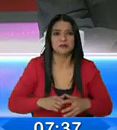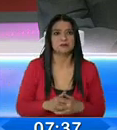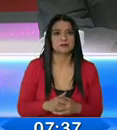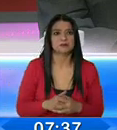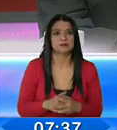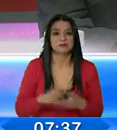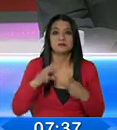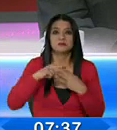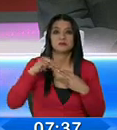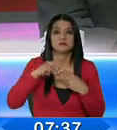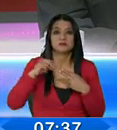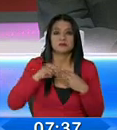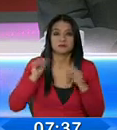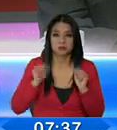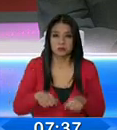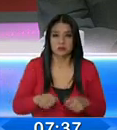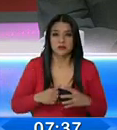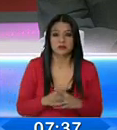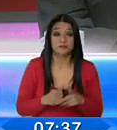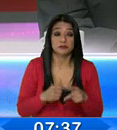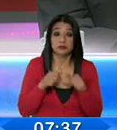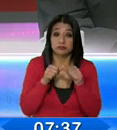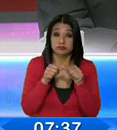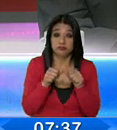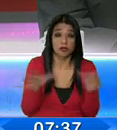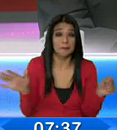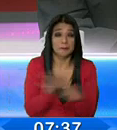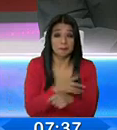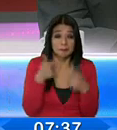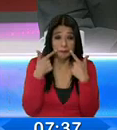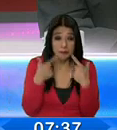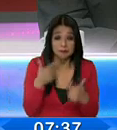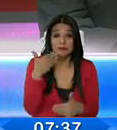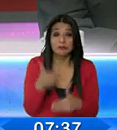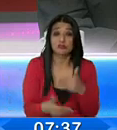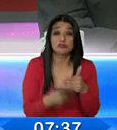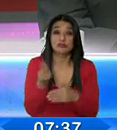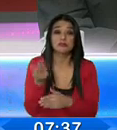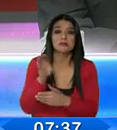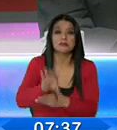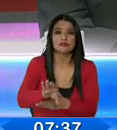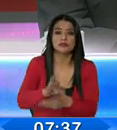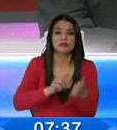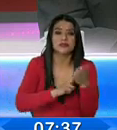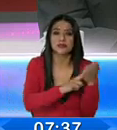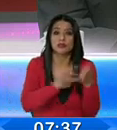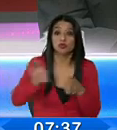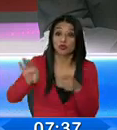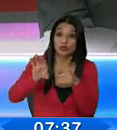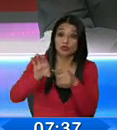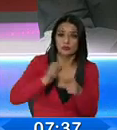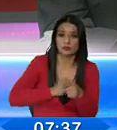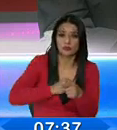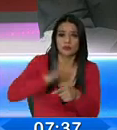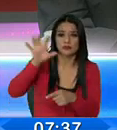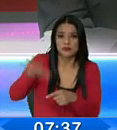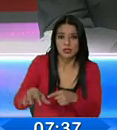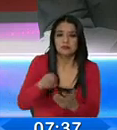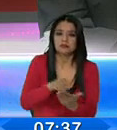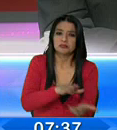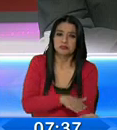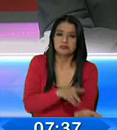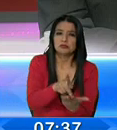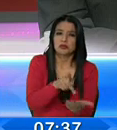CERCOP, de tal manera que haya un seguimiento integral al proceso de inversión de recursos del Estado en proyectos, programas